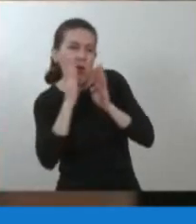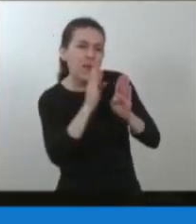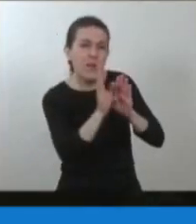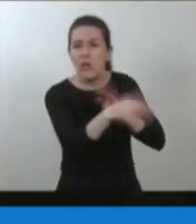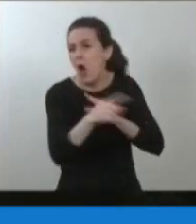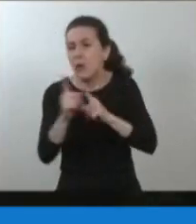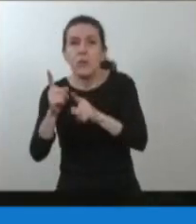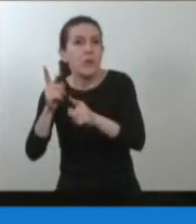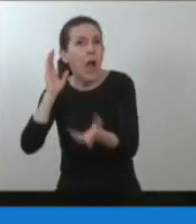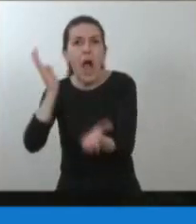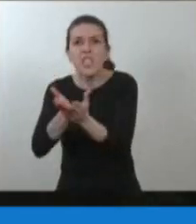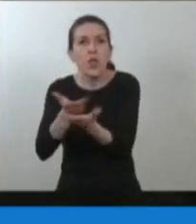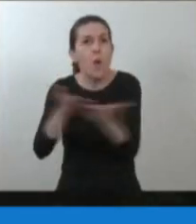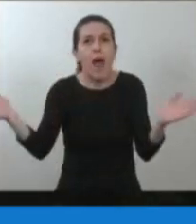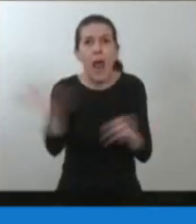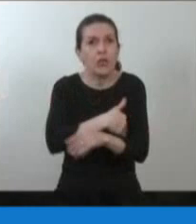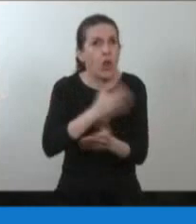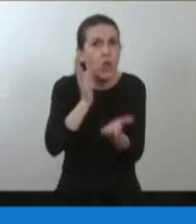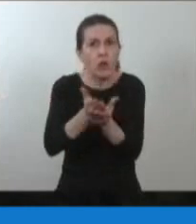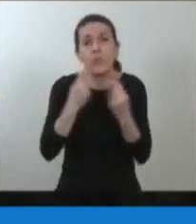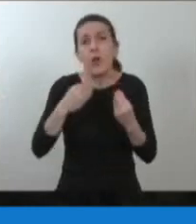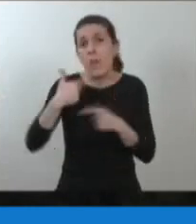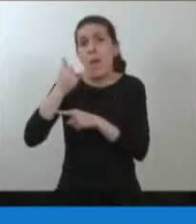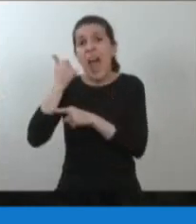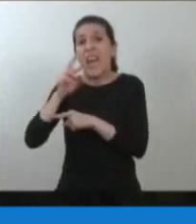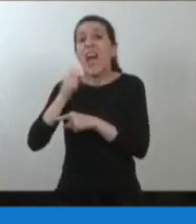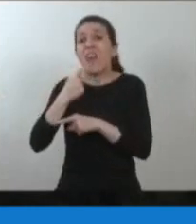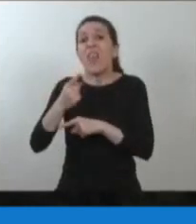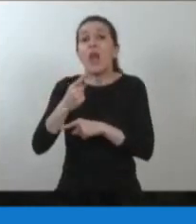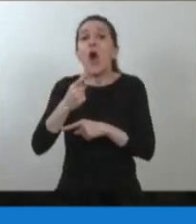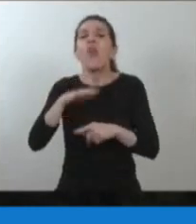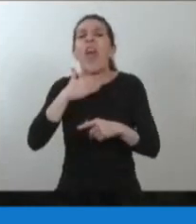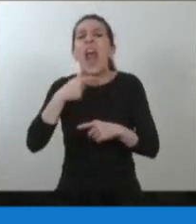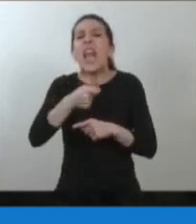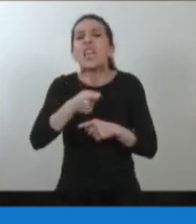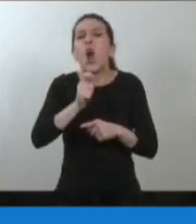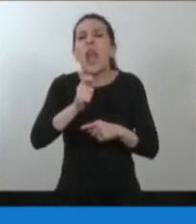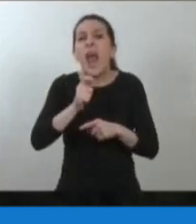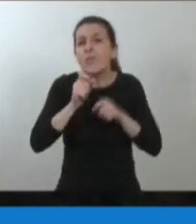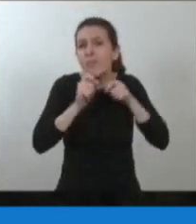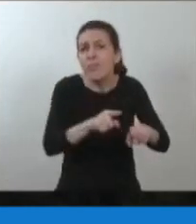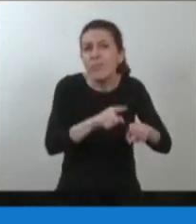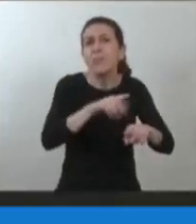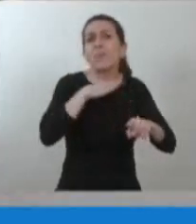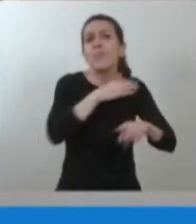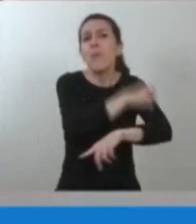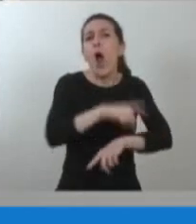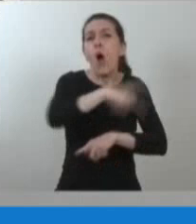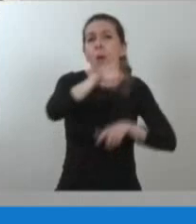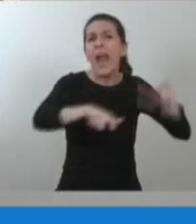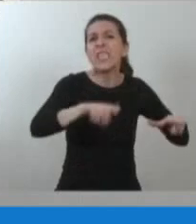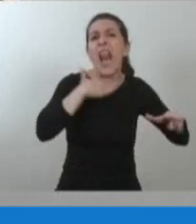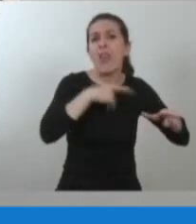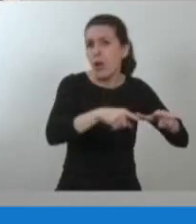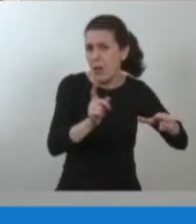porque como bien dijo mayra el delito no es patrimonio de los pobres es un mecanismo para estigmatizar la pobreza